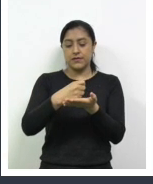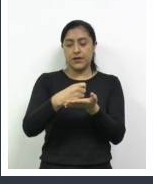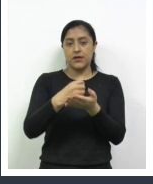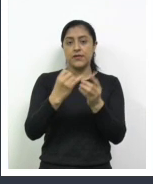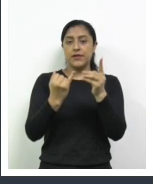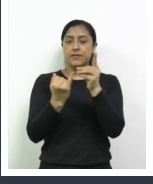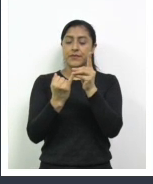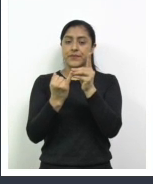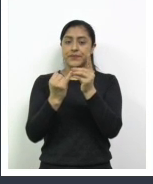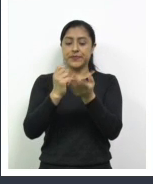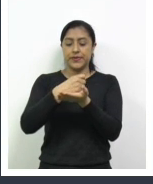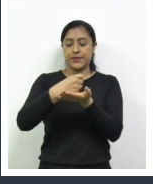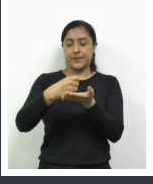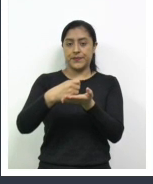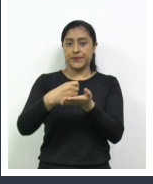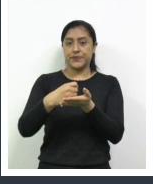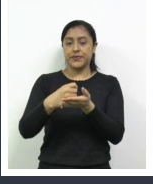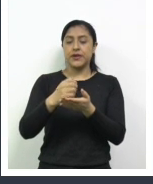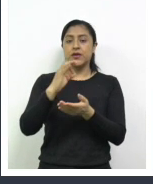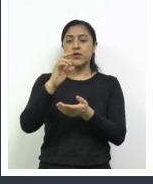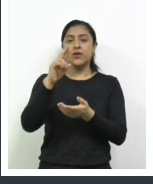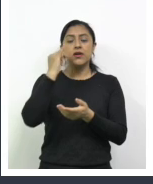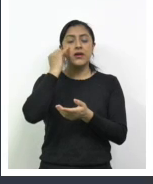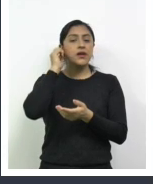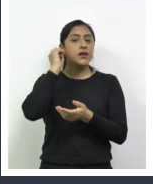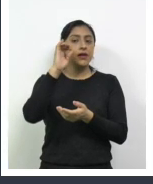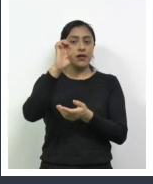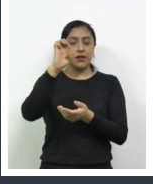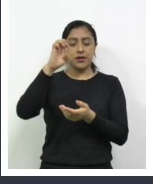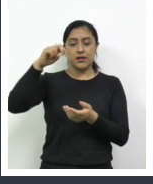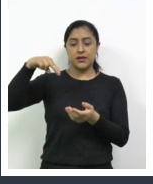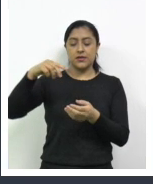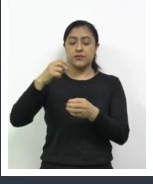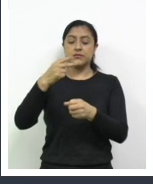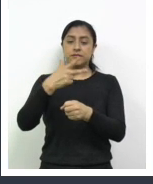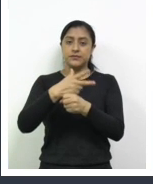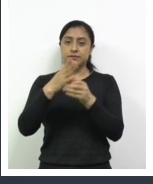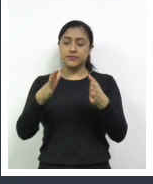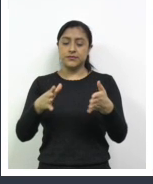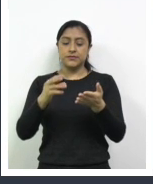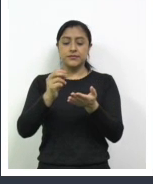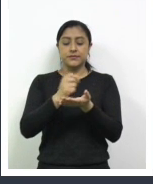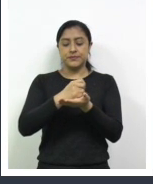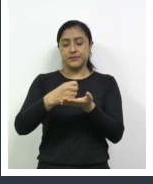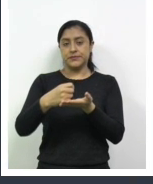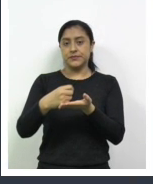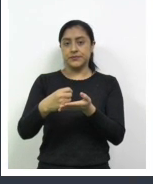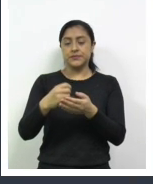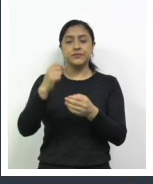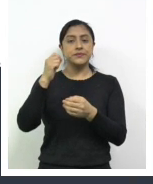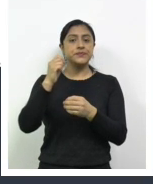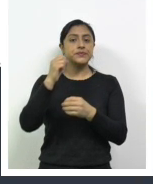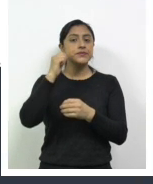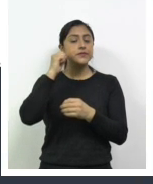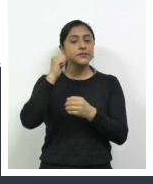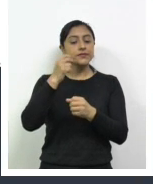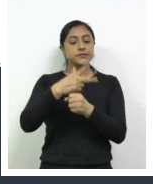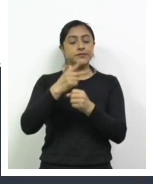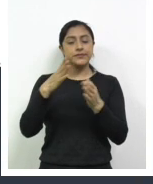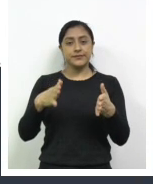certificado de bp y certificado de origen guatemalteco certificado de guatemalteco naturalizado